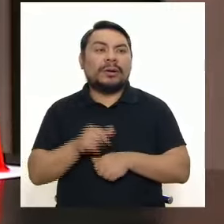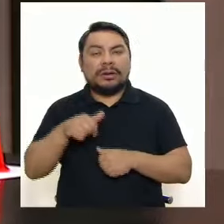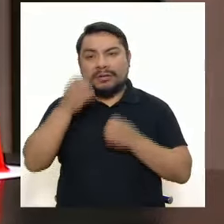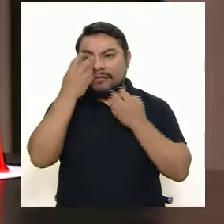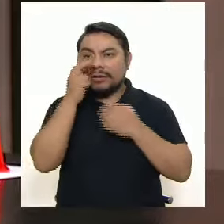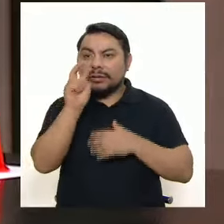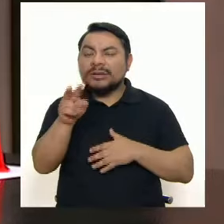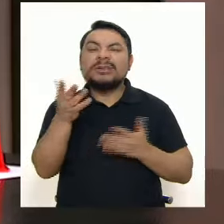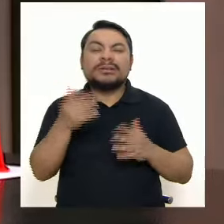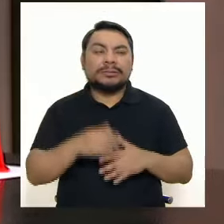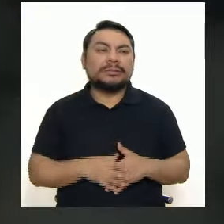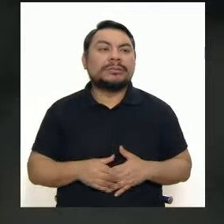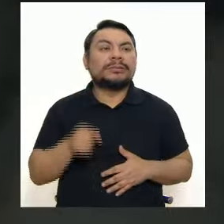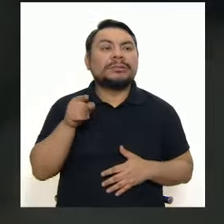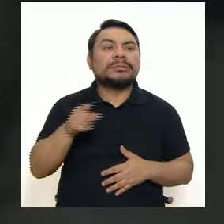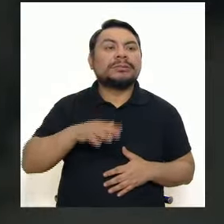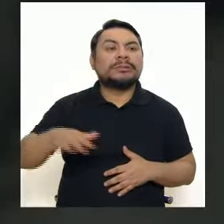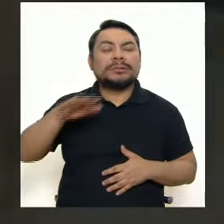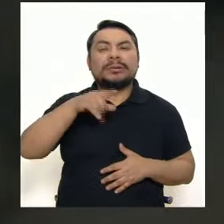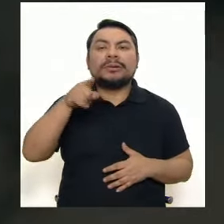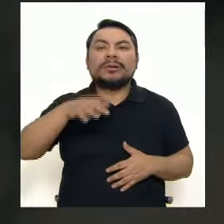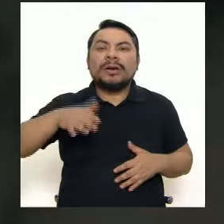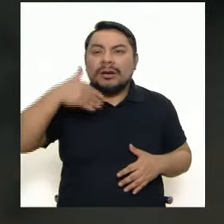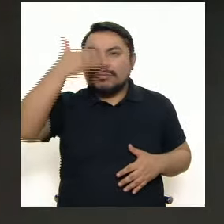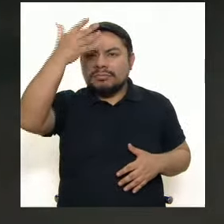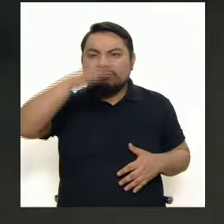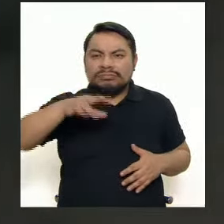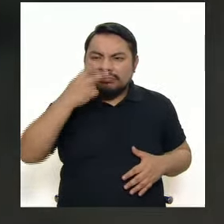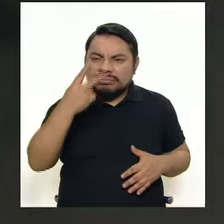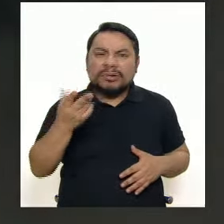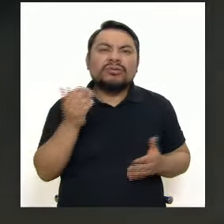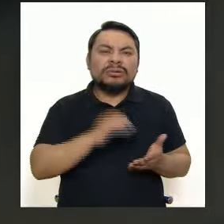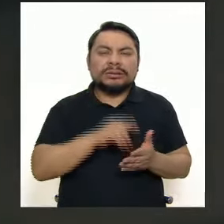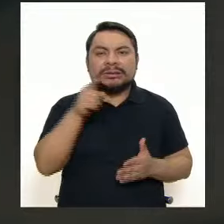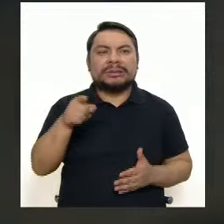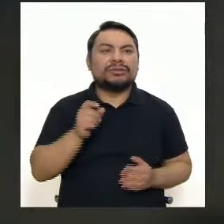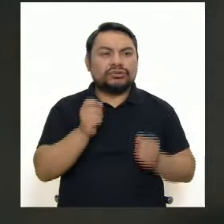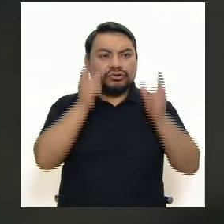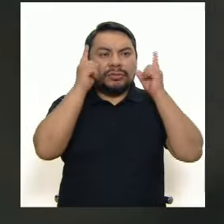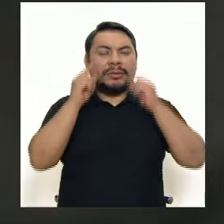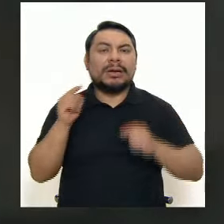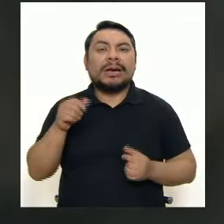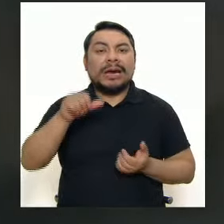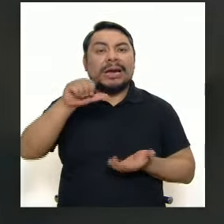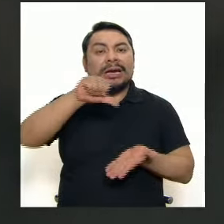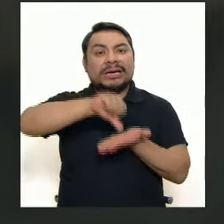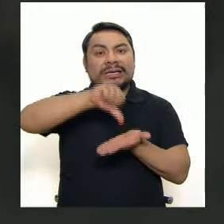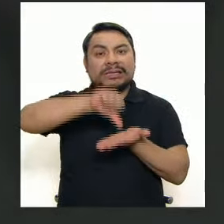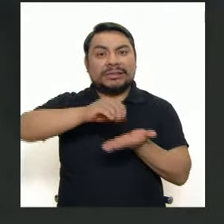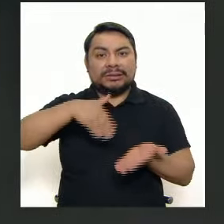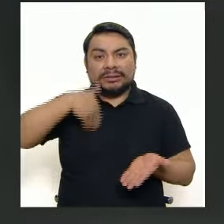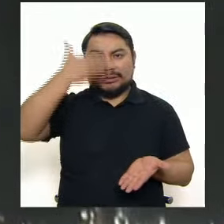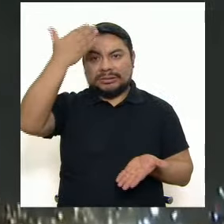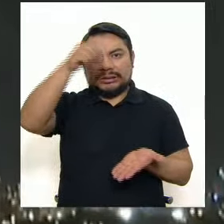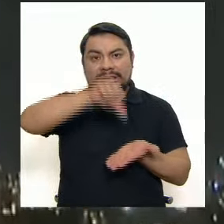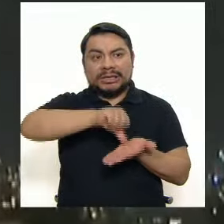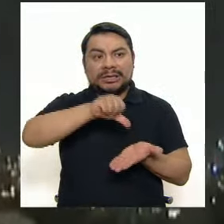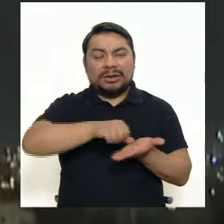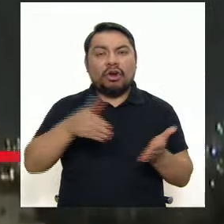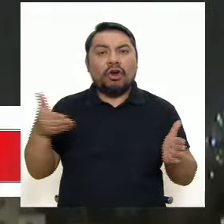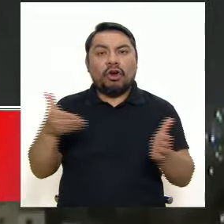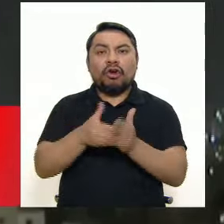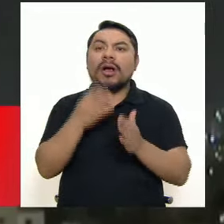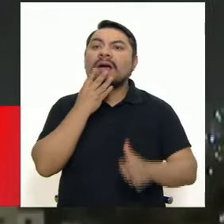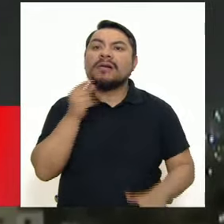Ver imágenes de lo que ocurrió en el Medio Oriente, este ataque sorpresivo de Irán contra Israel. Bueno,